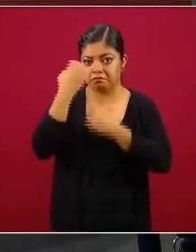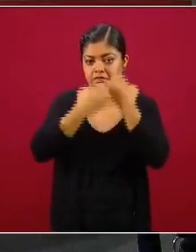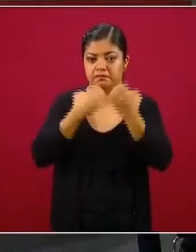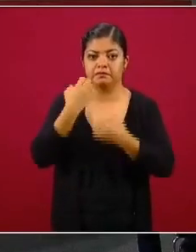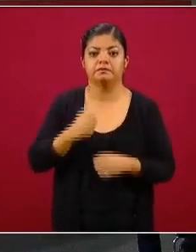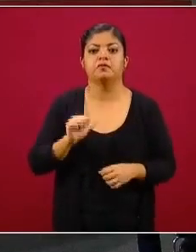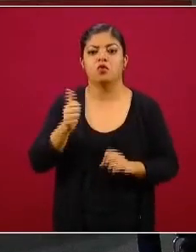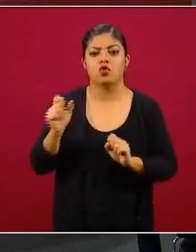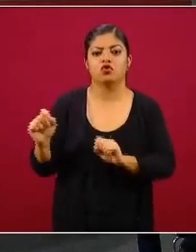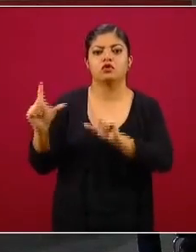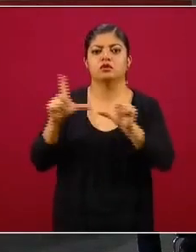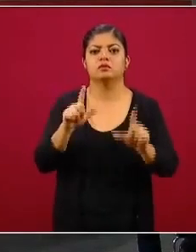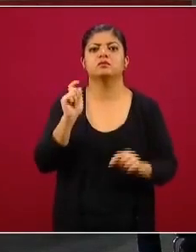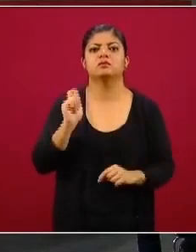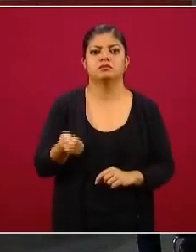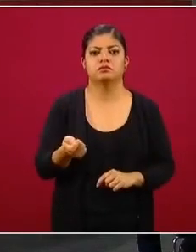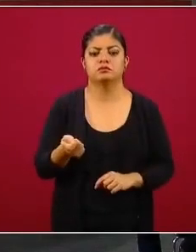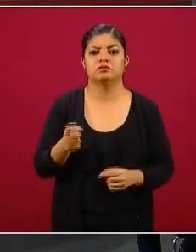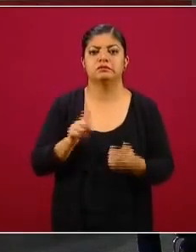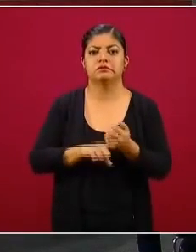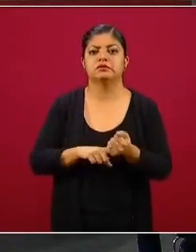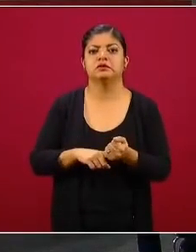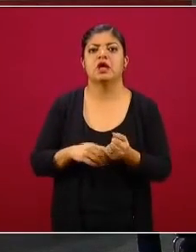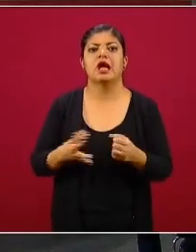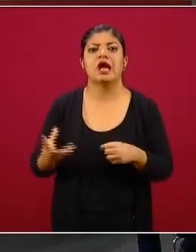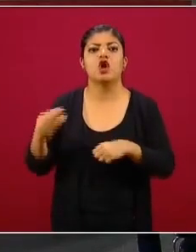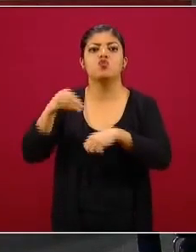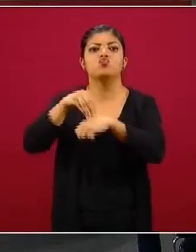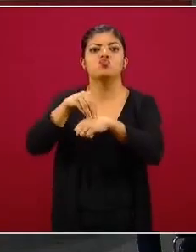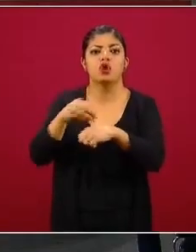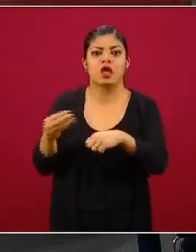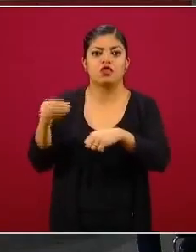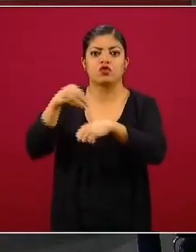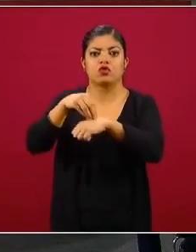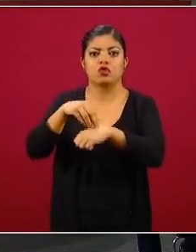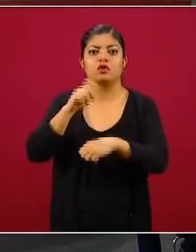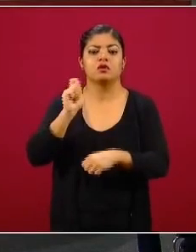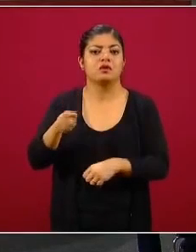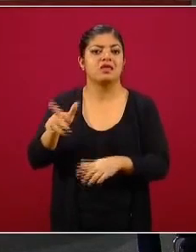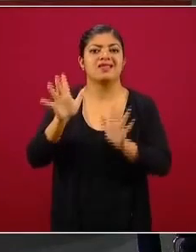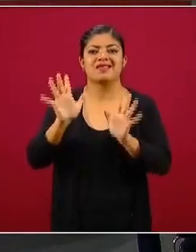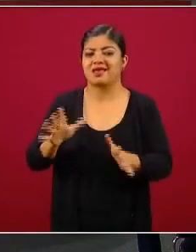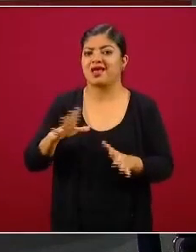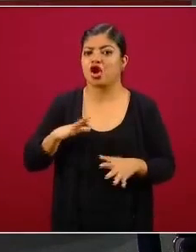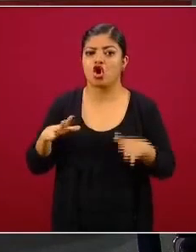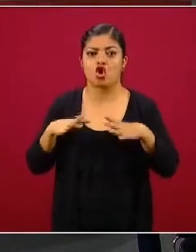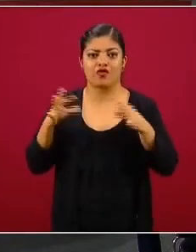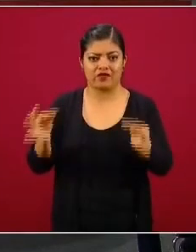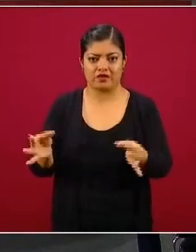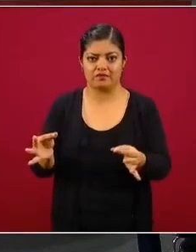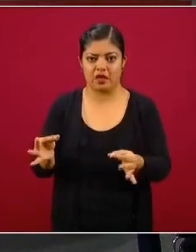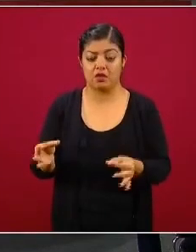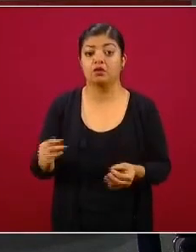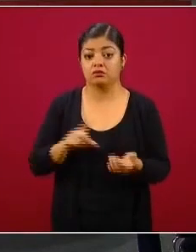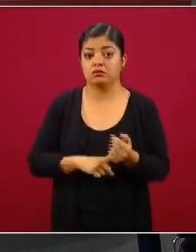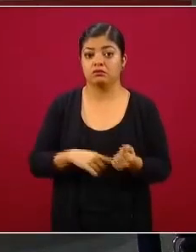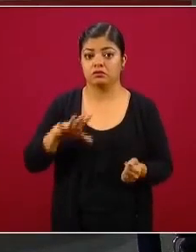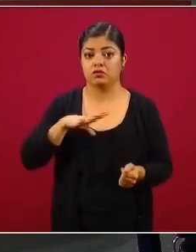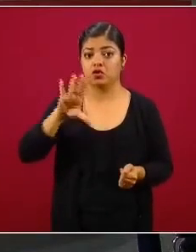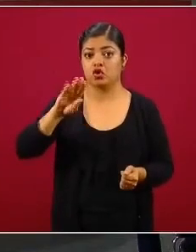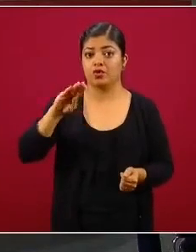es precisamente la carga acumulada de casos confirmados, y en ella pues vemos los